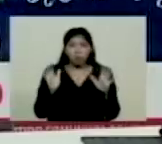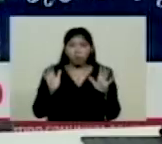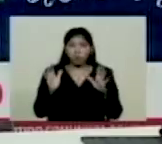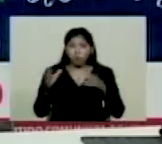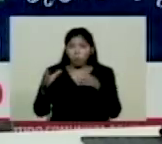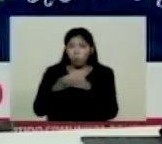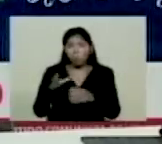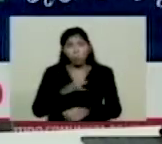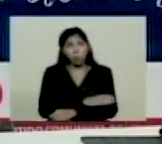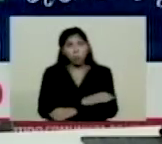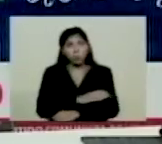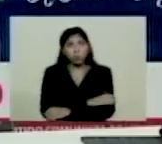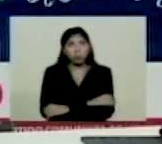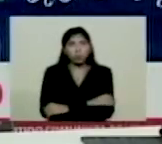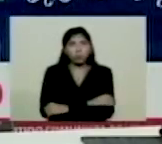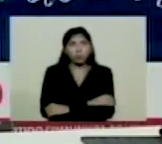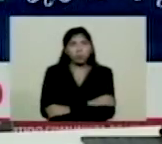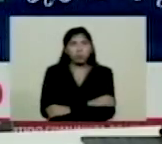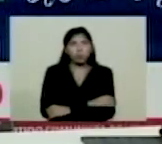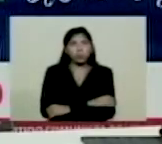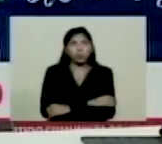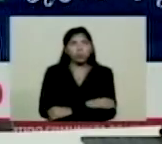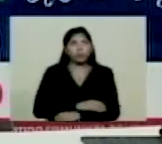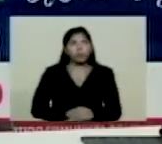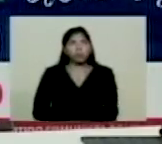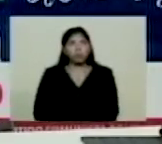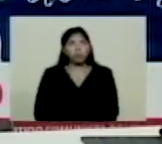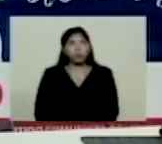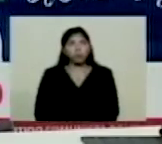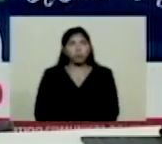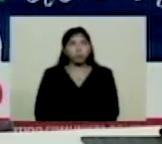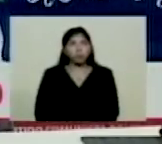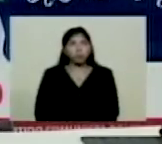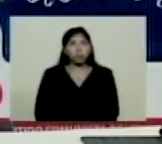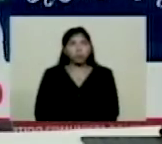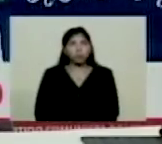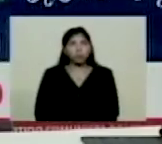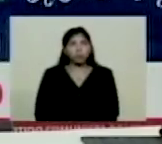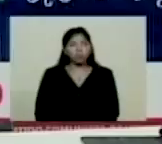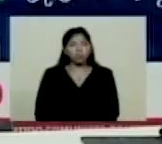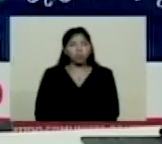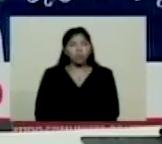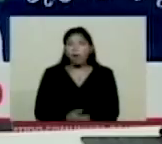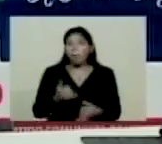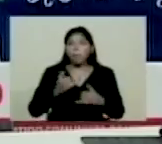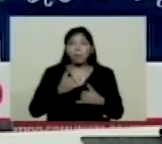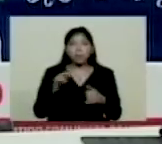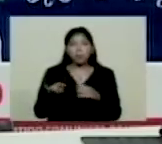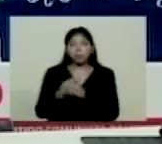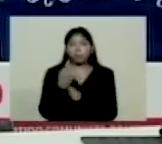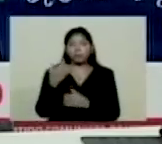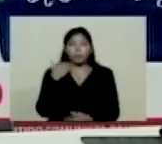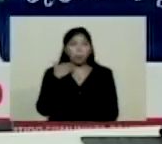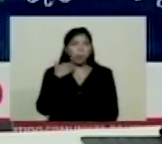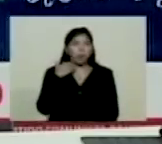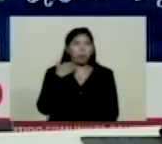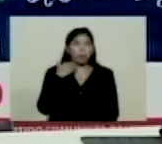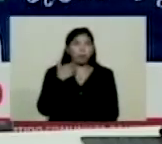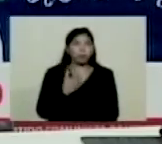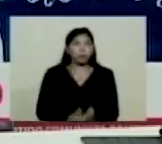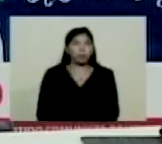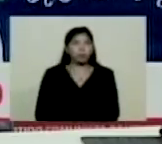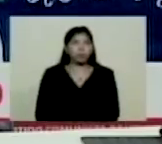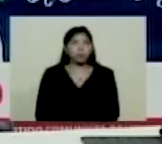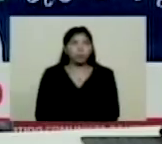misma, se, digamos, autosuicidó, como decía un expresidente medio analfabeta que tuvimos en Venezuela.